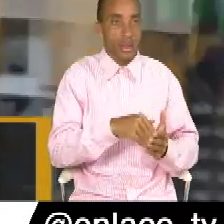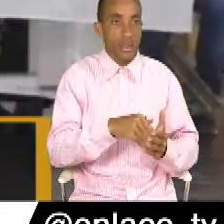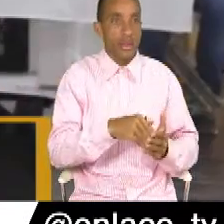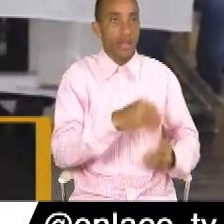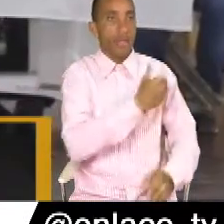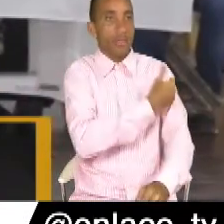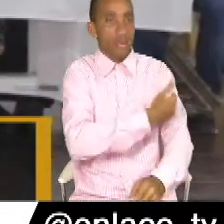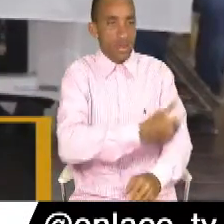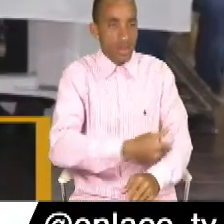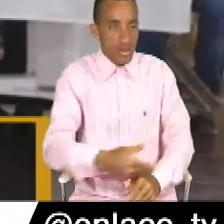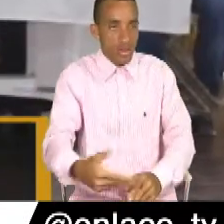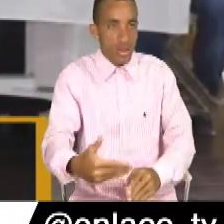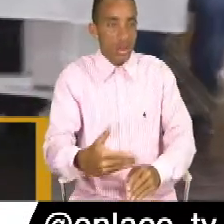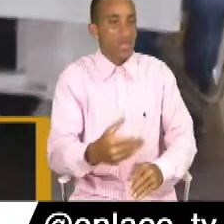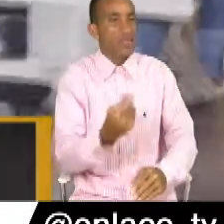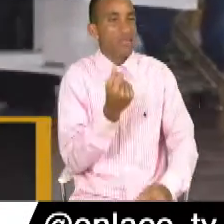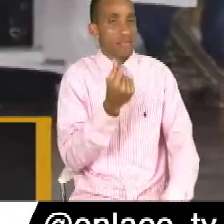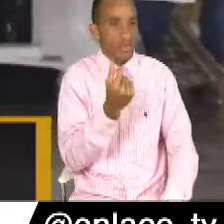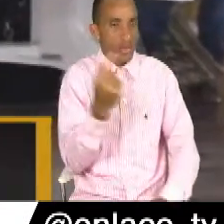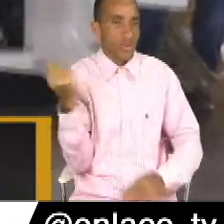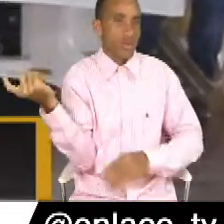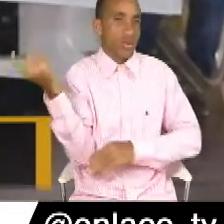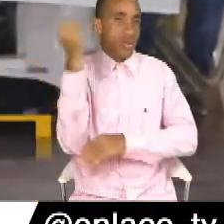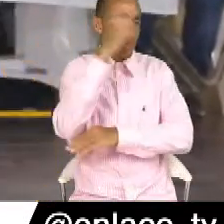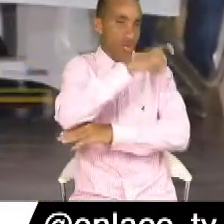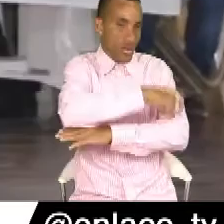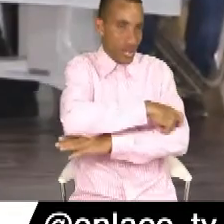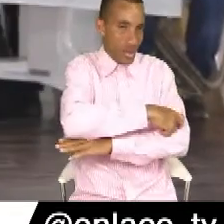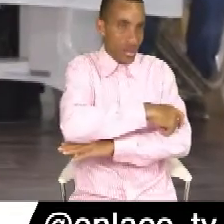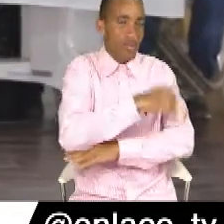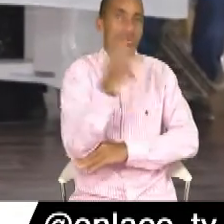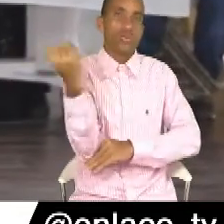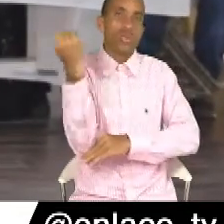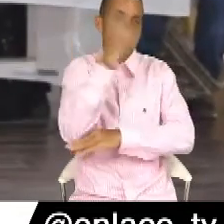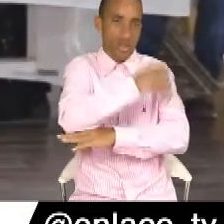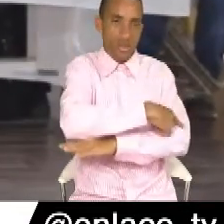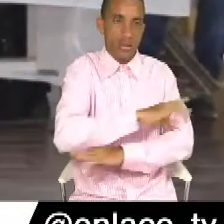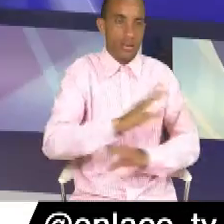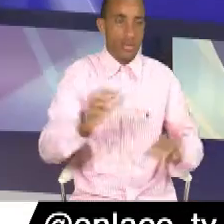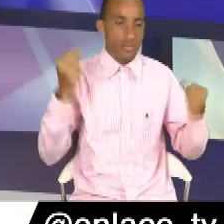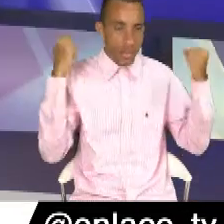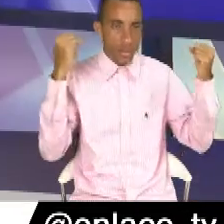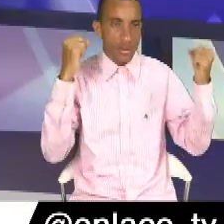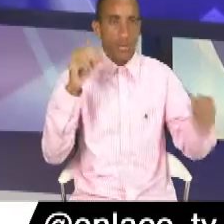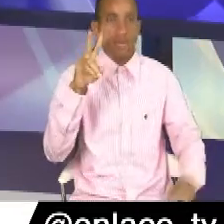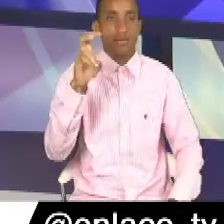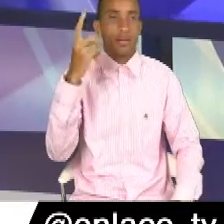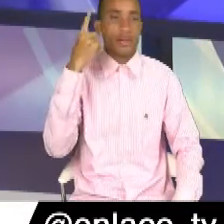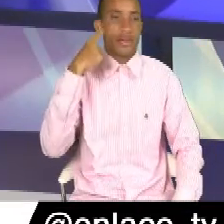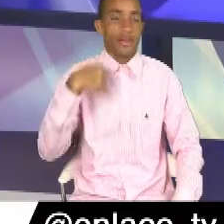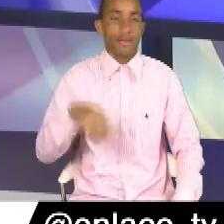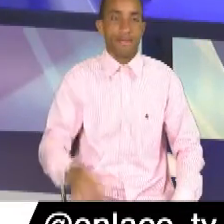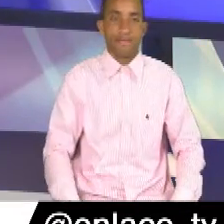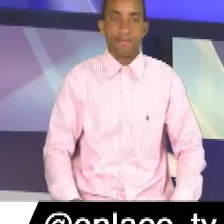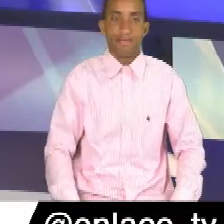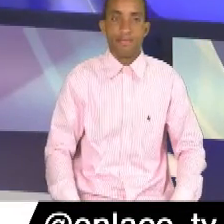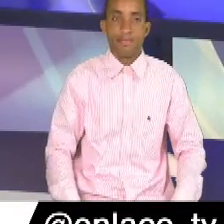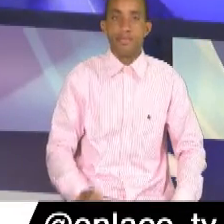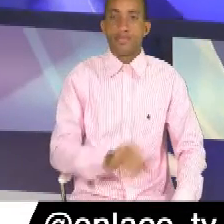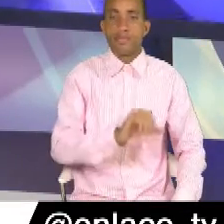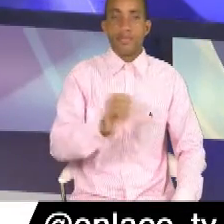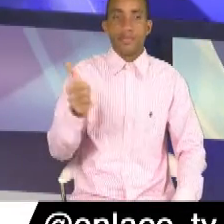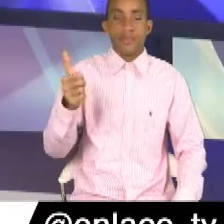campo. Mientras se logran acuerdos, las protestas ya cumplen 7 días. Y los docentes de la